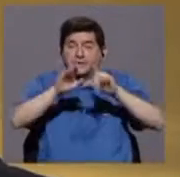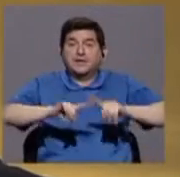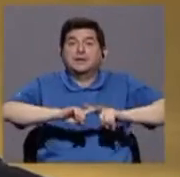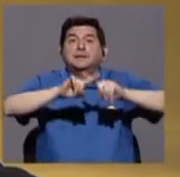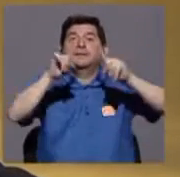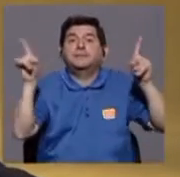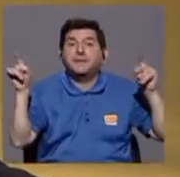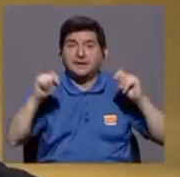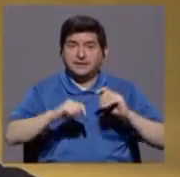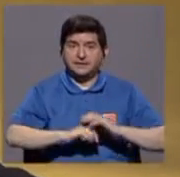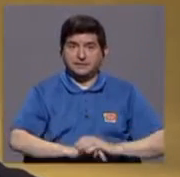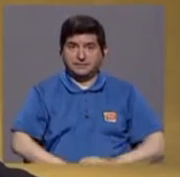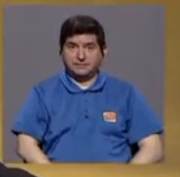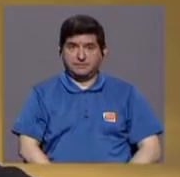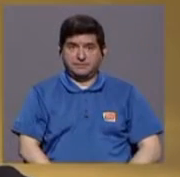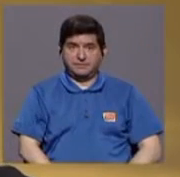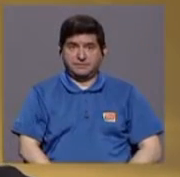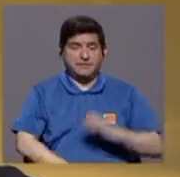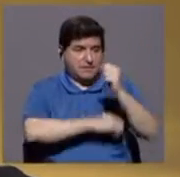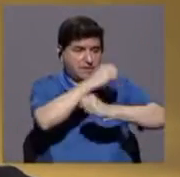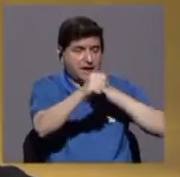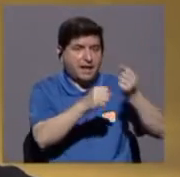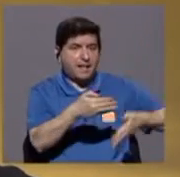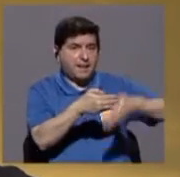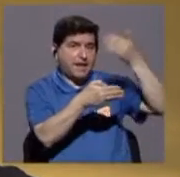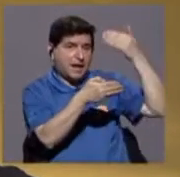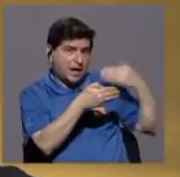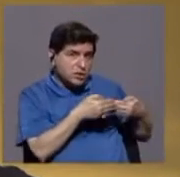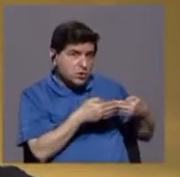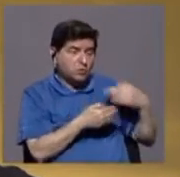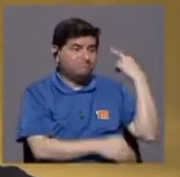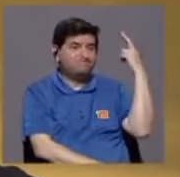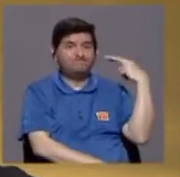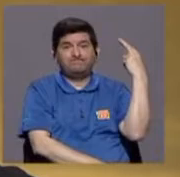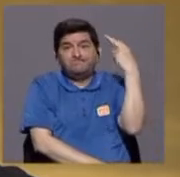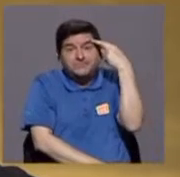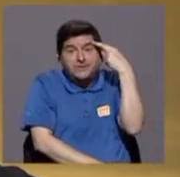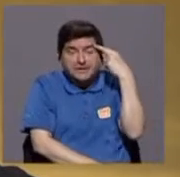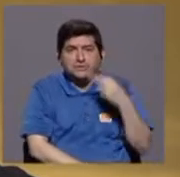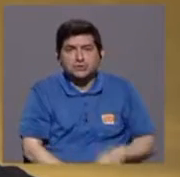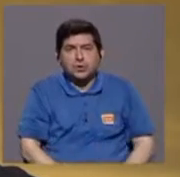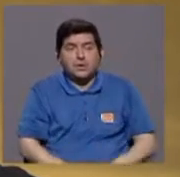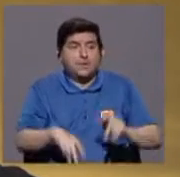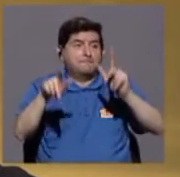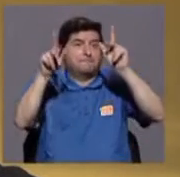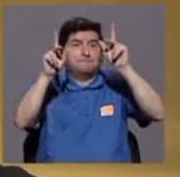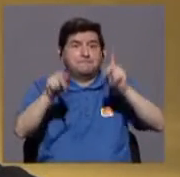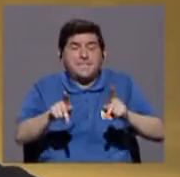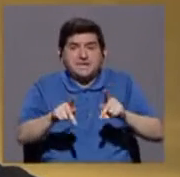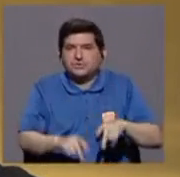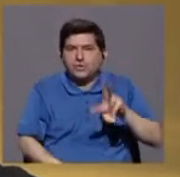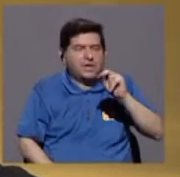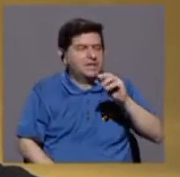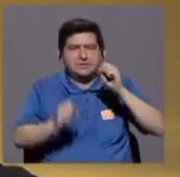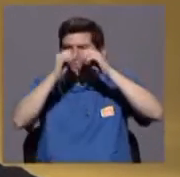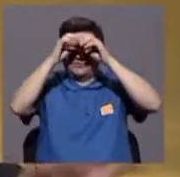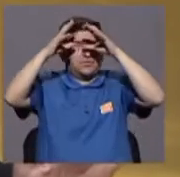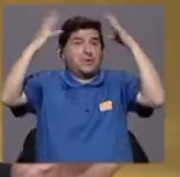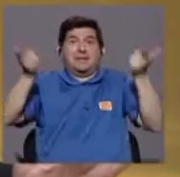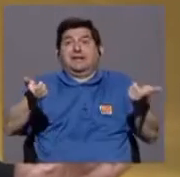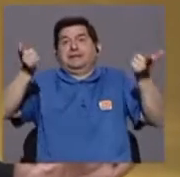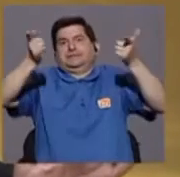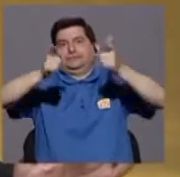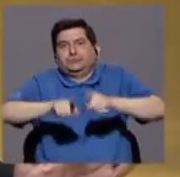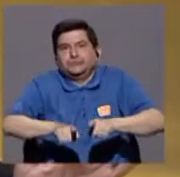pero el año pasado, por razones que mucha gente no se imaginaba que le iban a